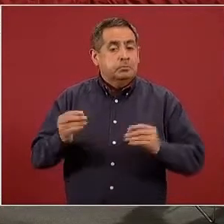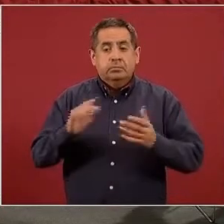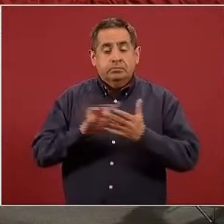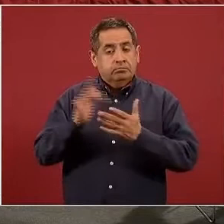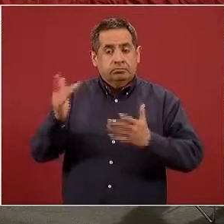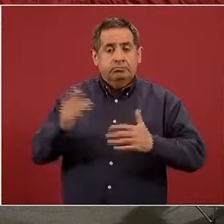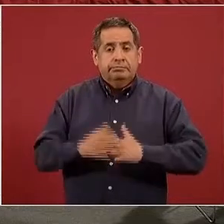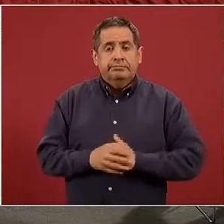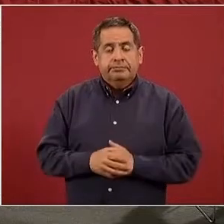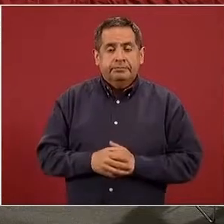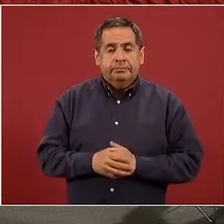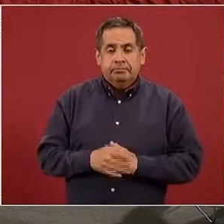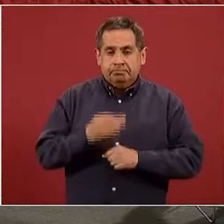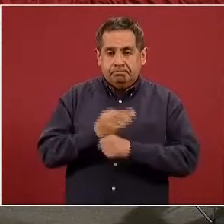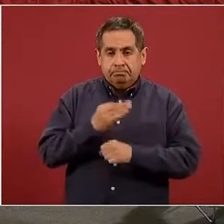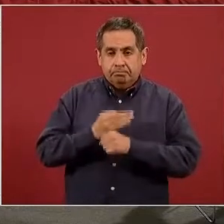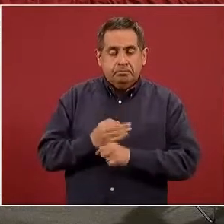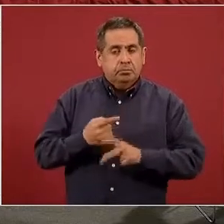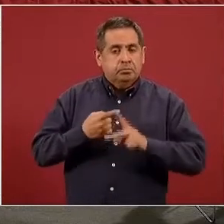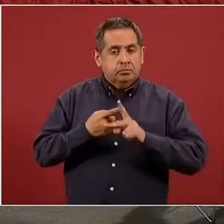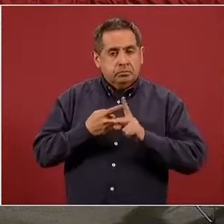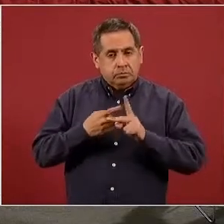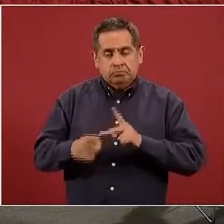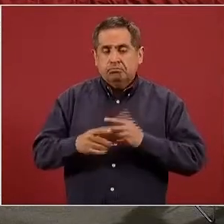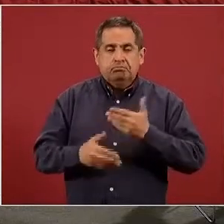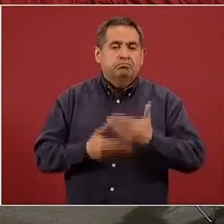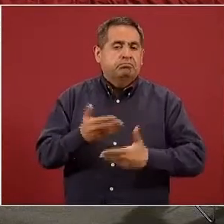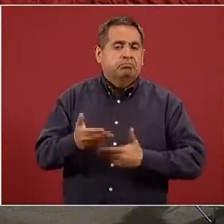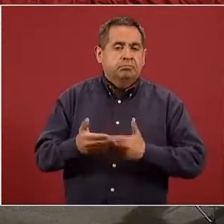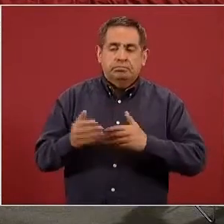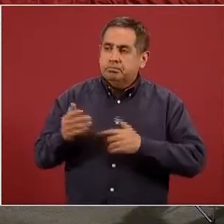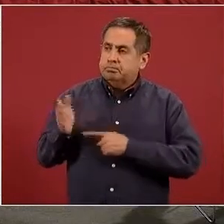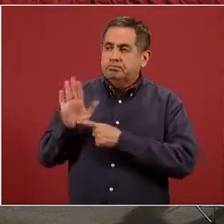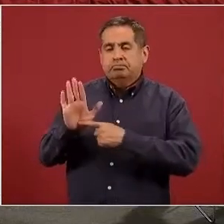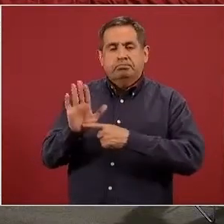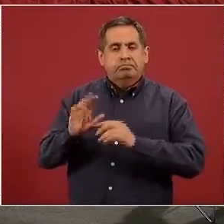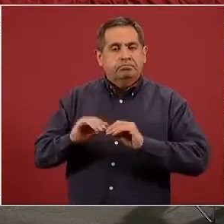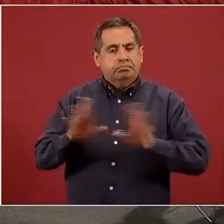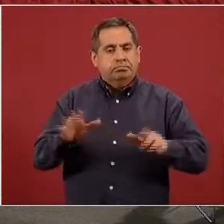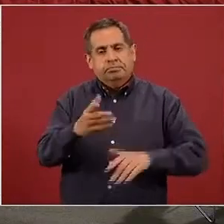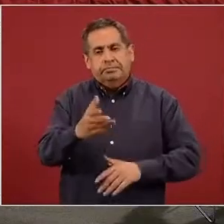gracias. Vamos a la presentación rápidamente.